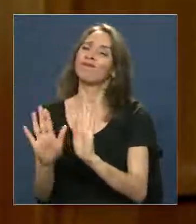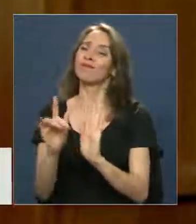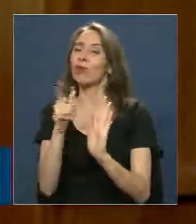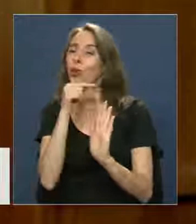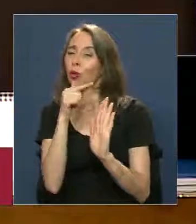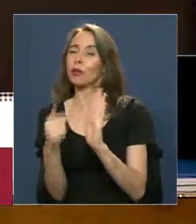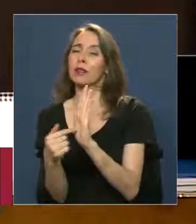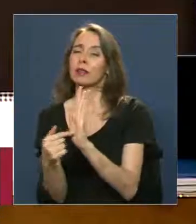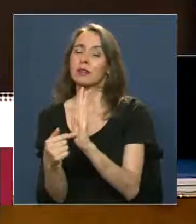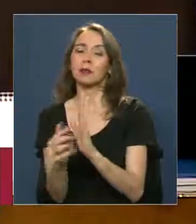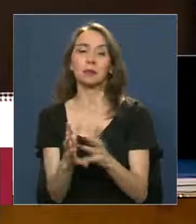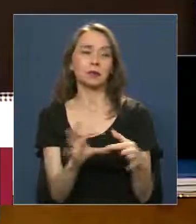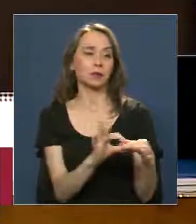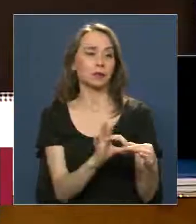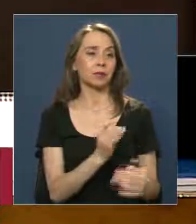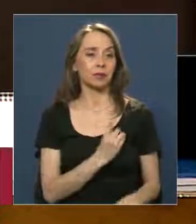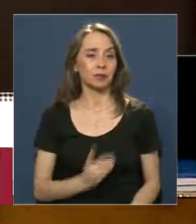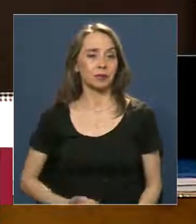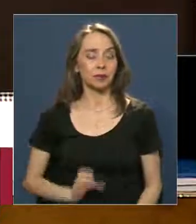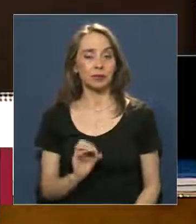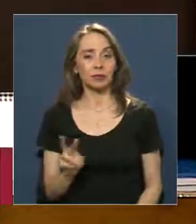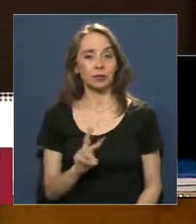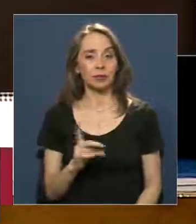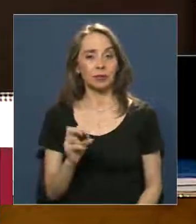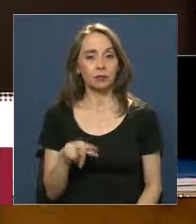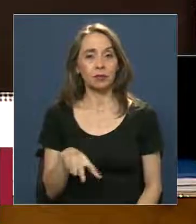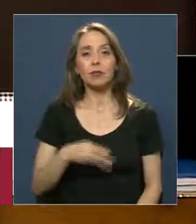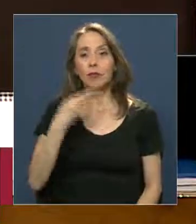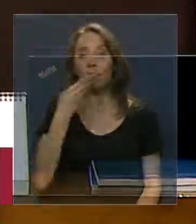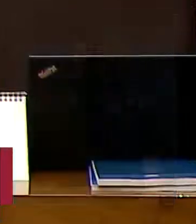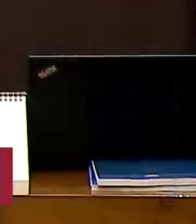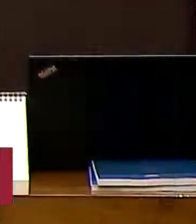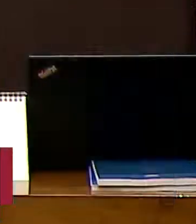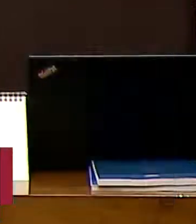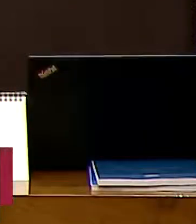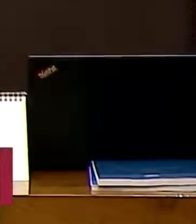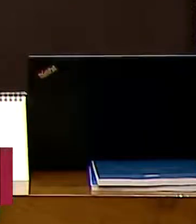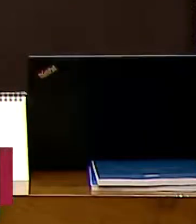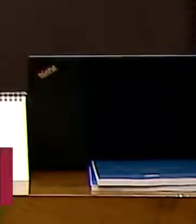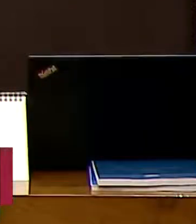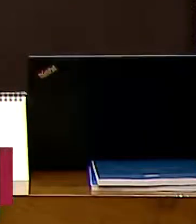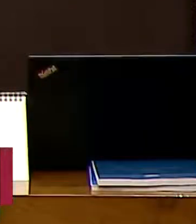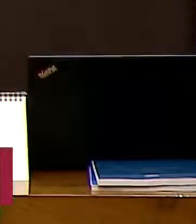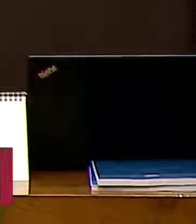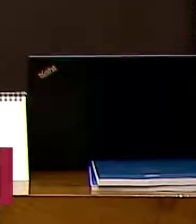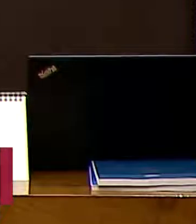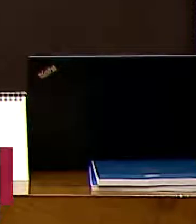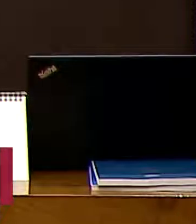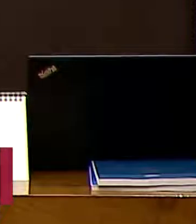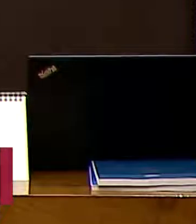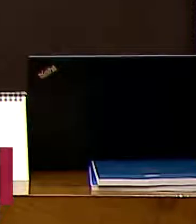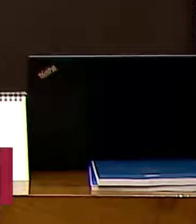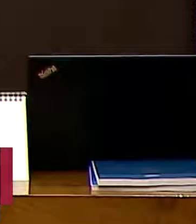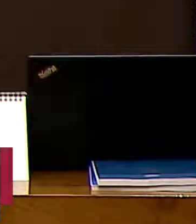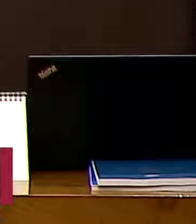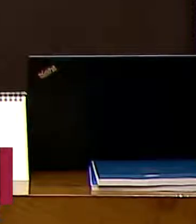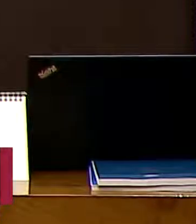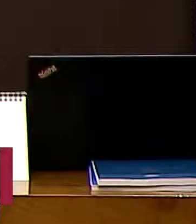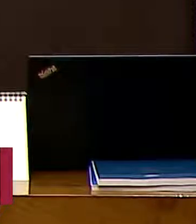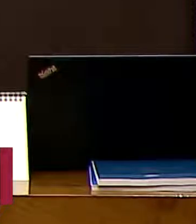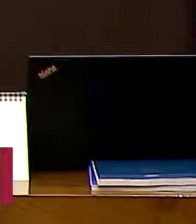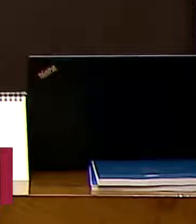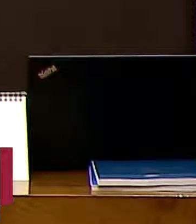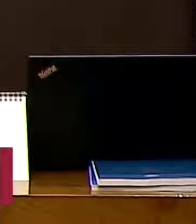Osandón. De inmediato le entrego el uso de la palabra al honorable diputado integrante del Comité Mixto